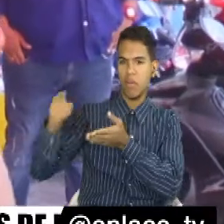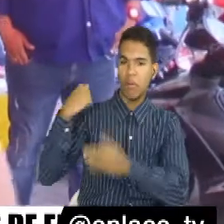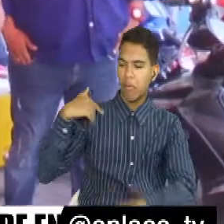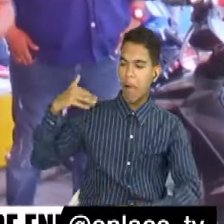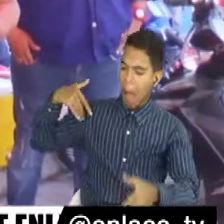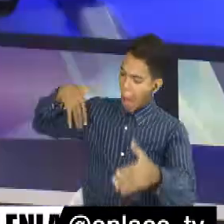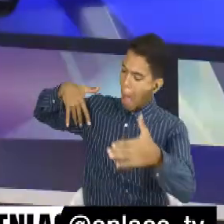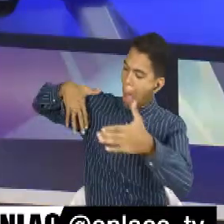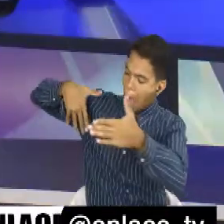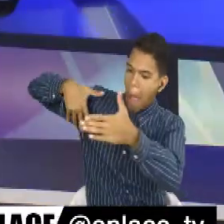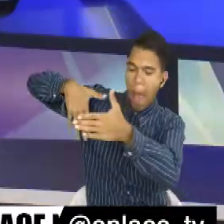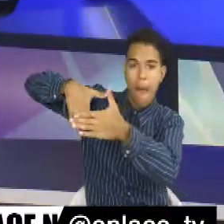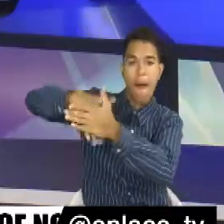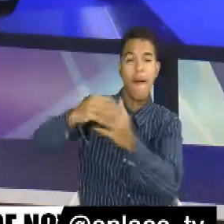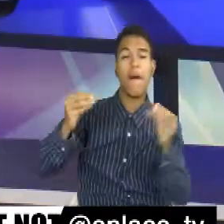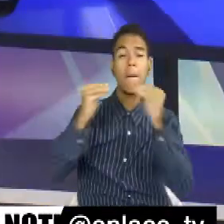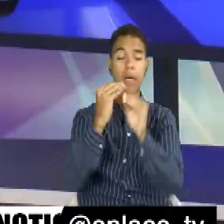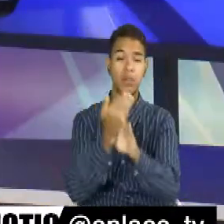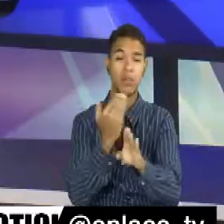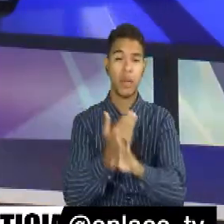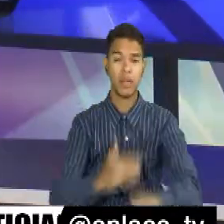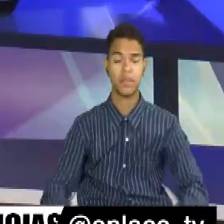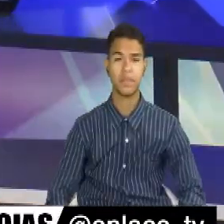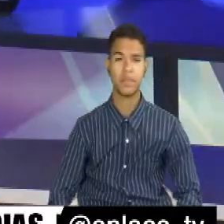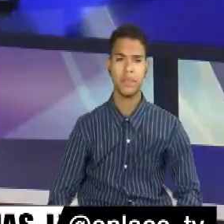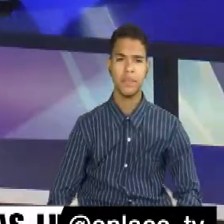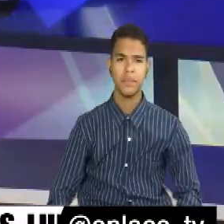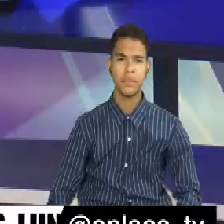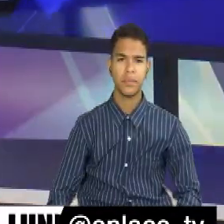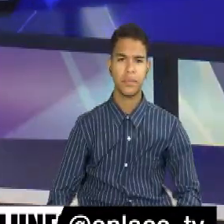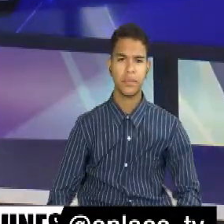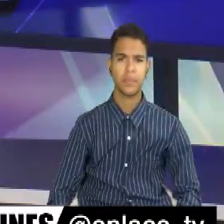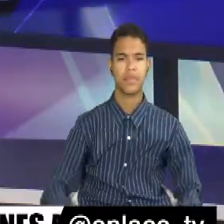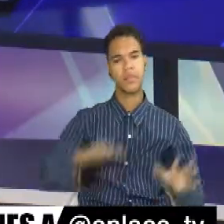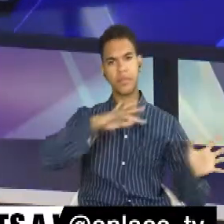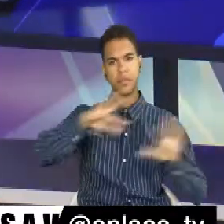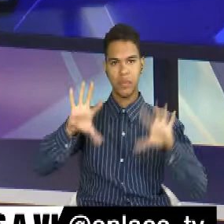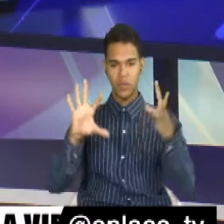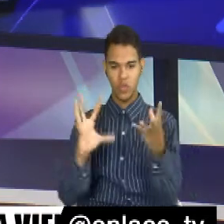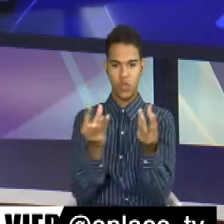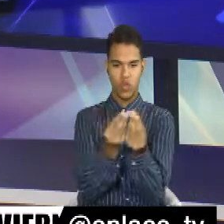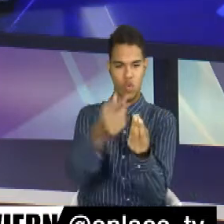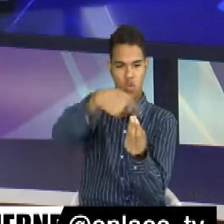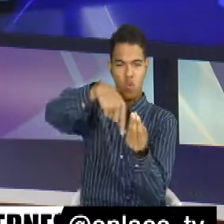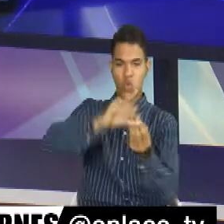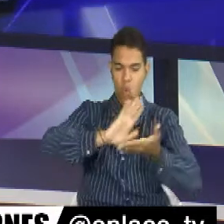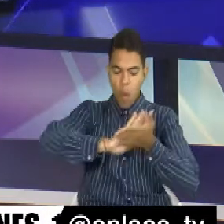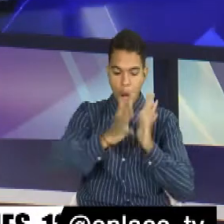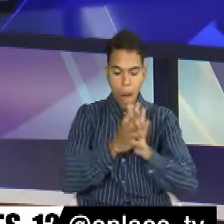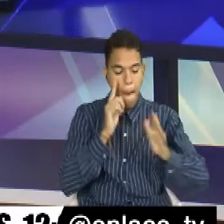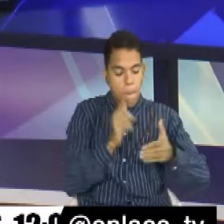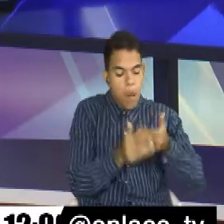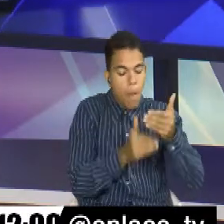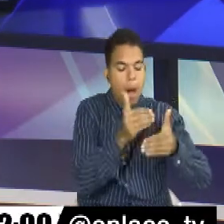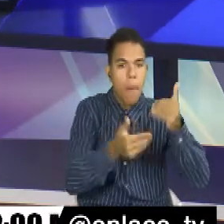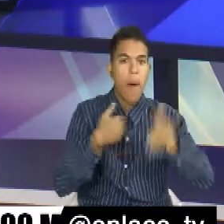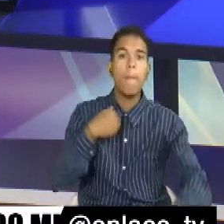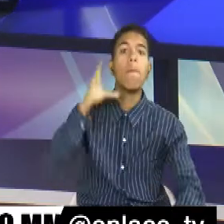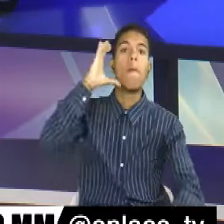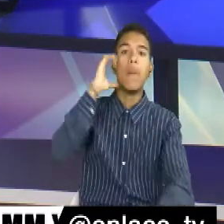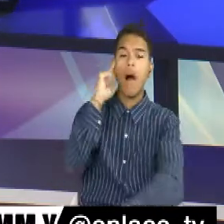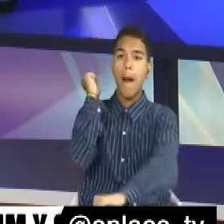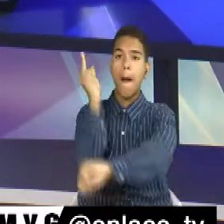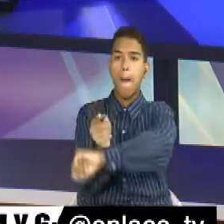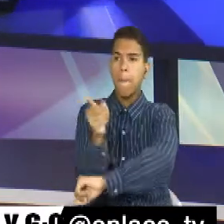días. En el Comité Transicional para la Paz se conoció una grave denuncia de hombres, al parecer fuertemente armados, que